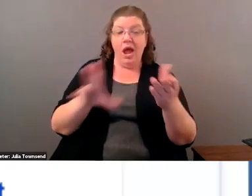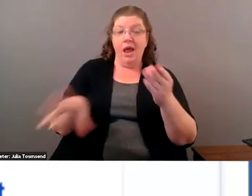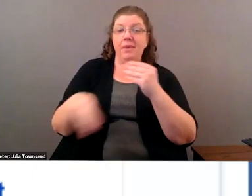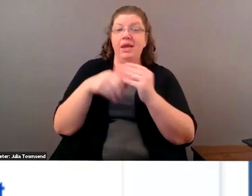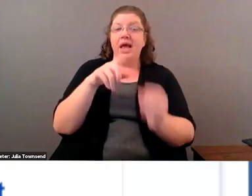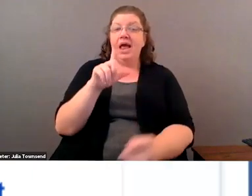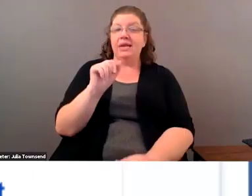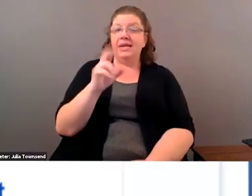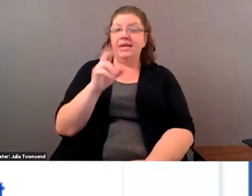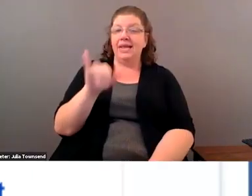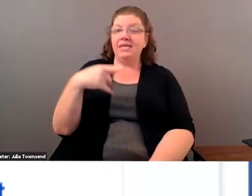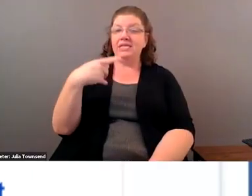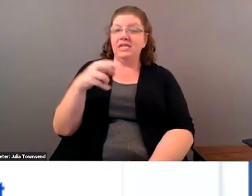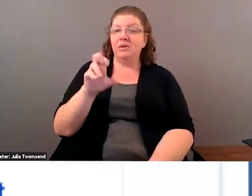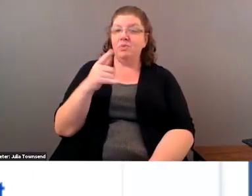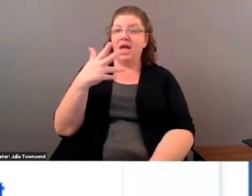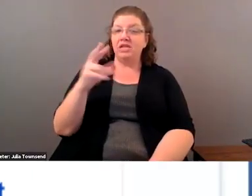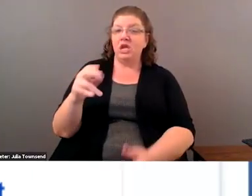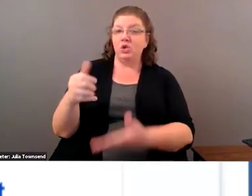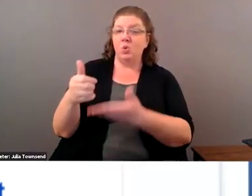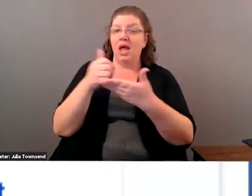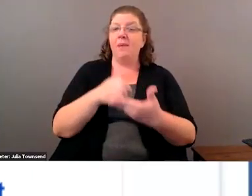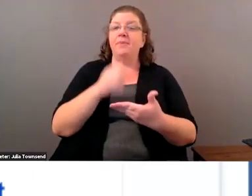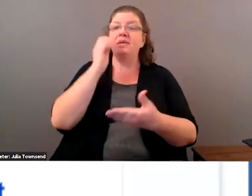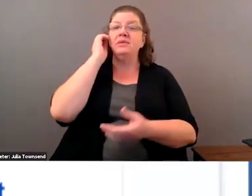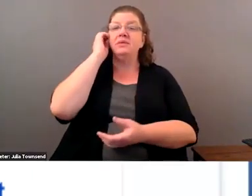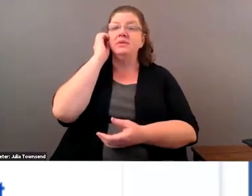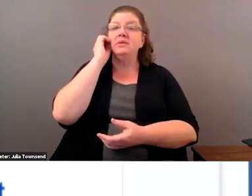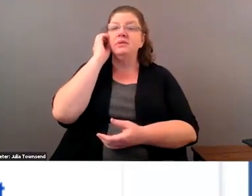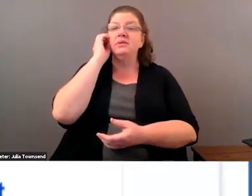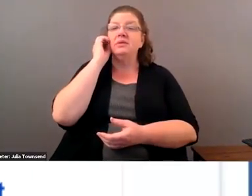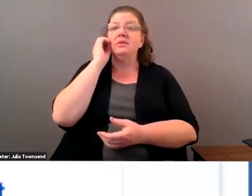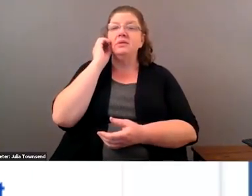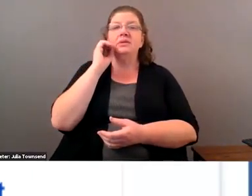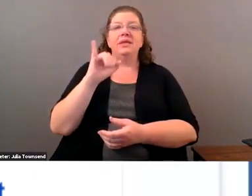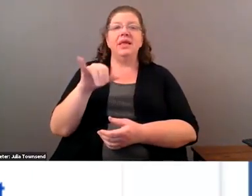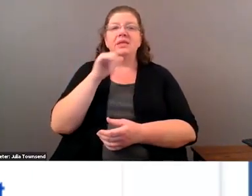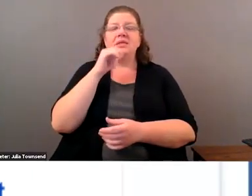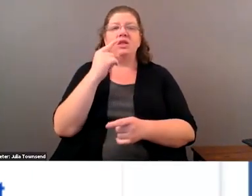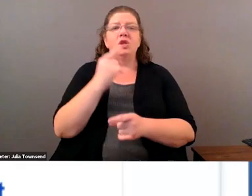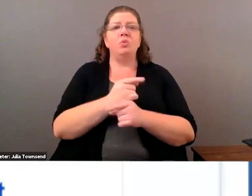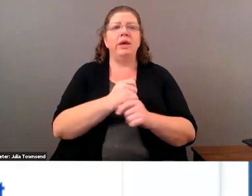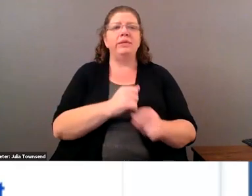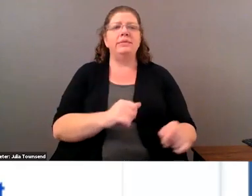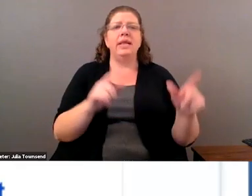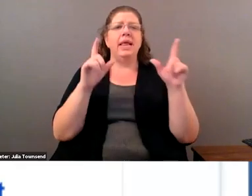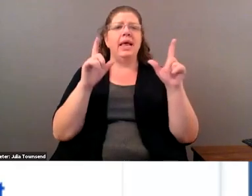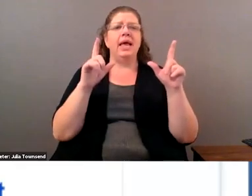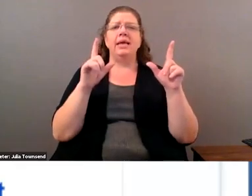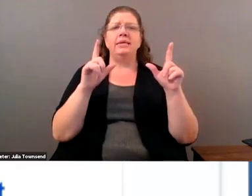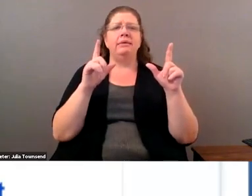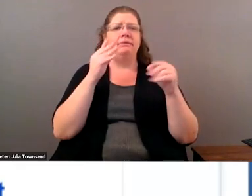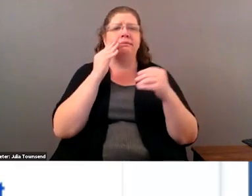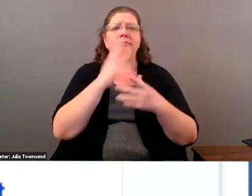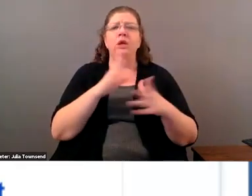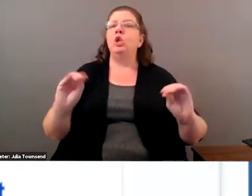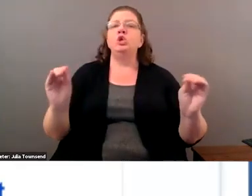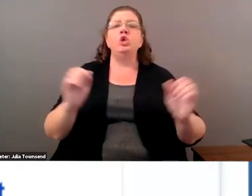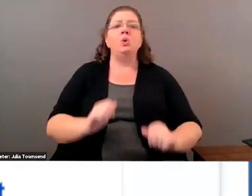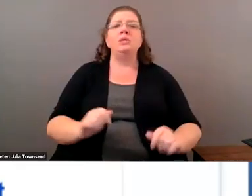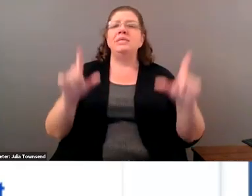bien pues esta resolución está ante ustedes y voy a pedirle al leicester que nos ayude con esta